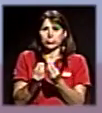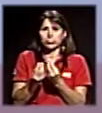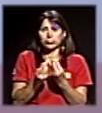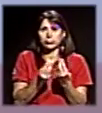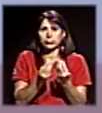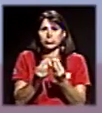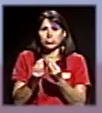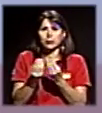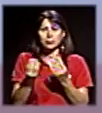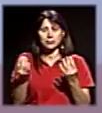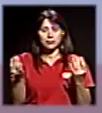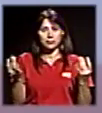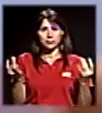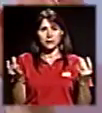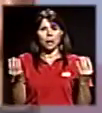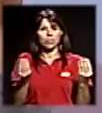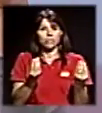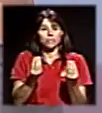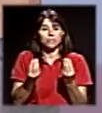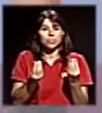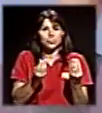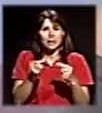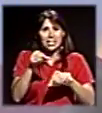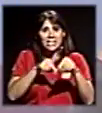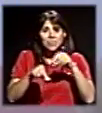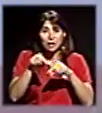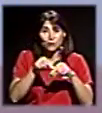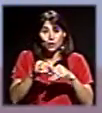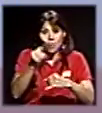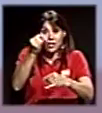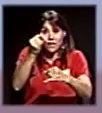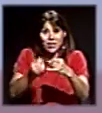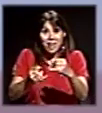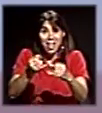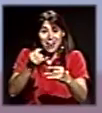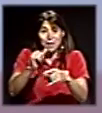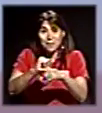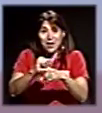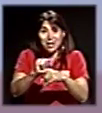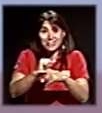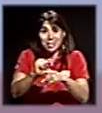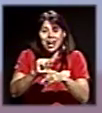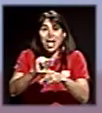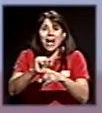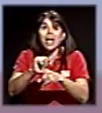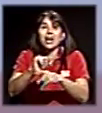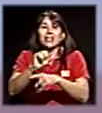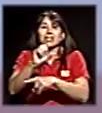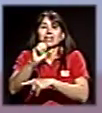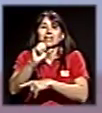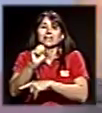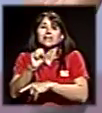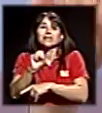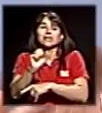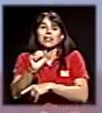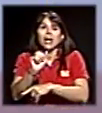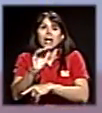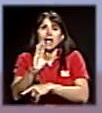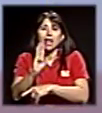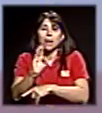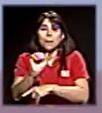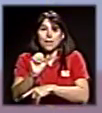Cuando entras a shavasana al final de la práctica de yoga a la a la postura de relajación profunda